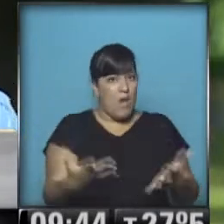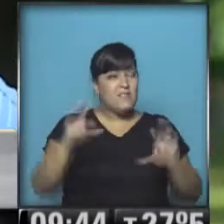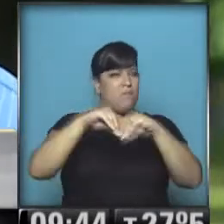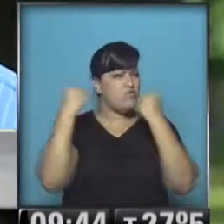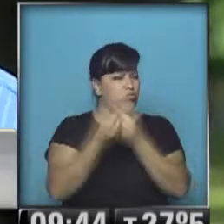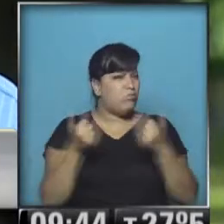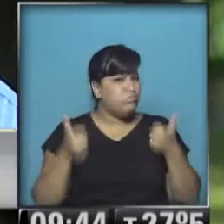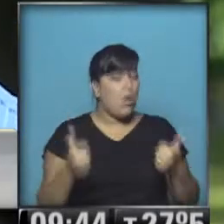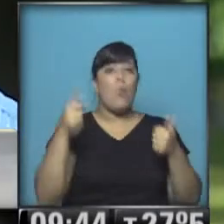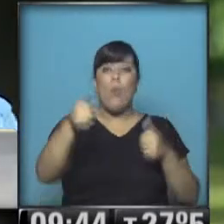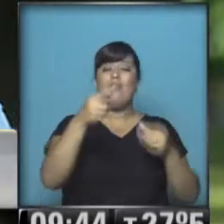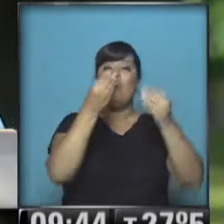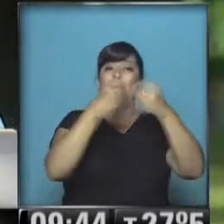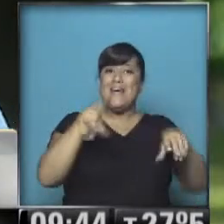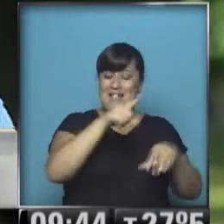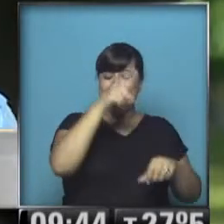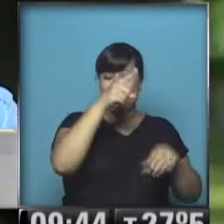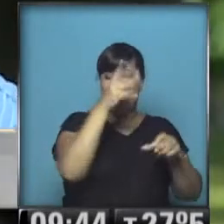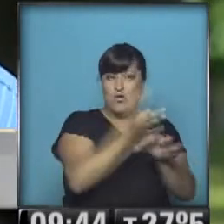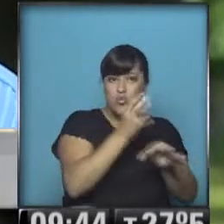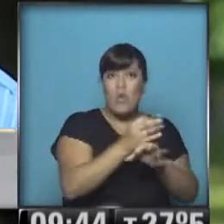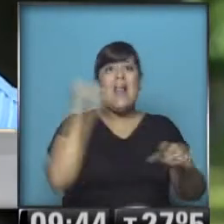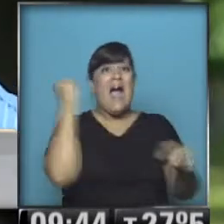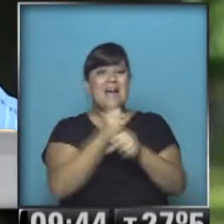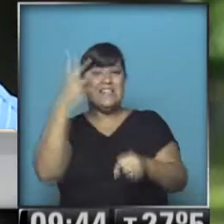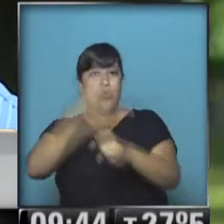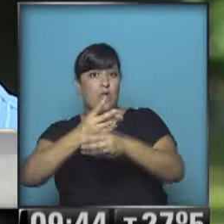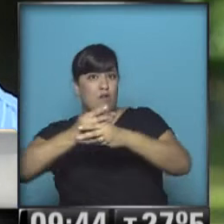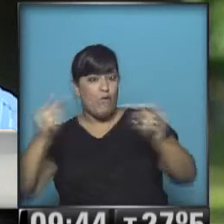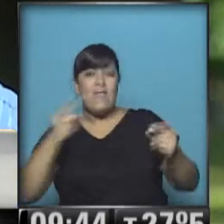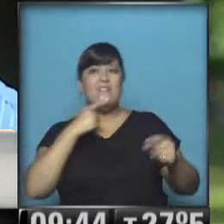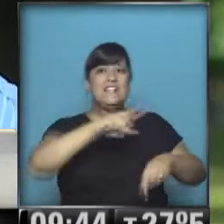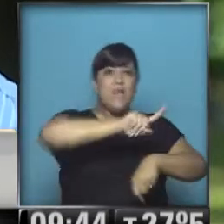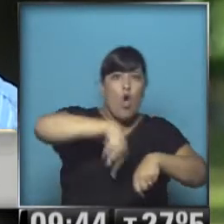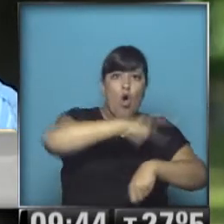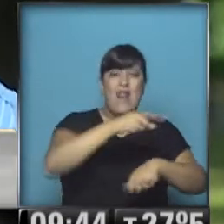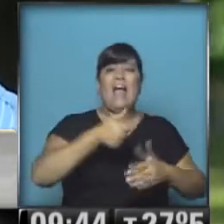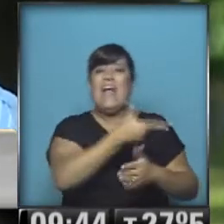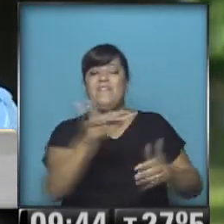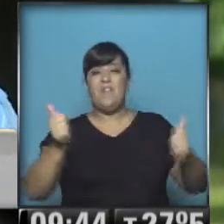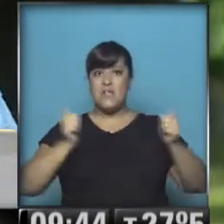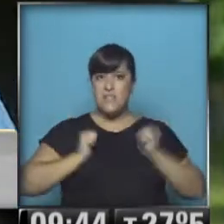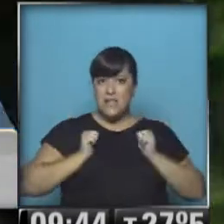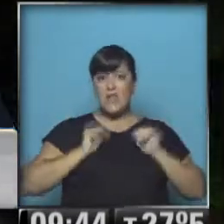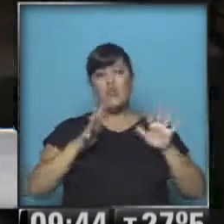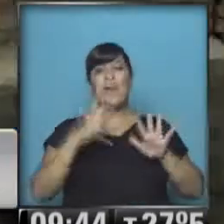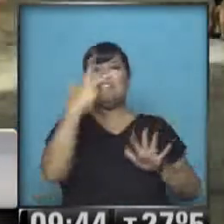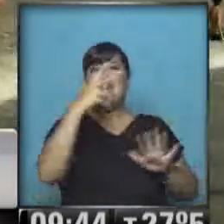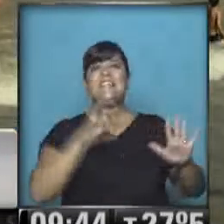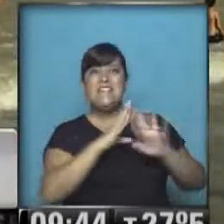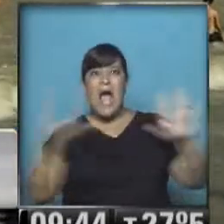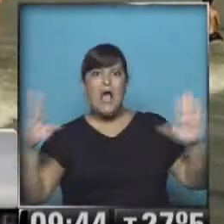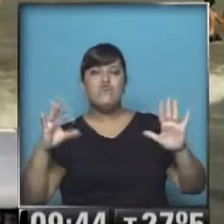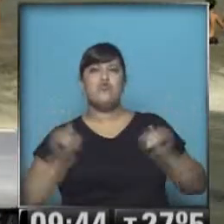se inicia en el colegio hasta que termina el secundario, si uno suma las horas de estar sentado, es equivalente a estar 3 años sentados.